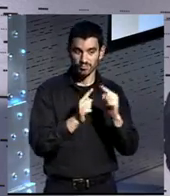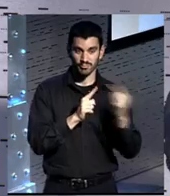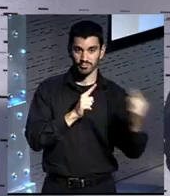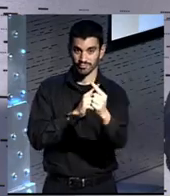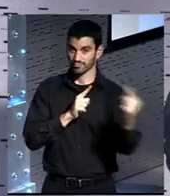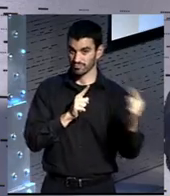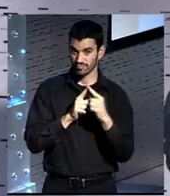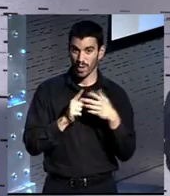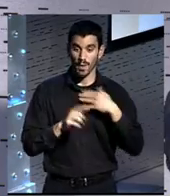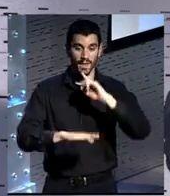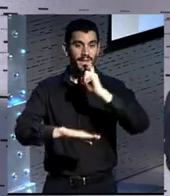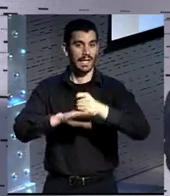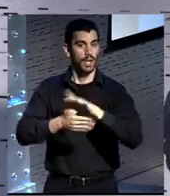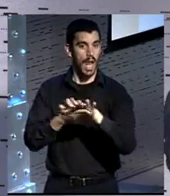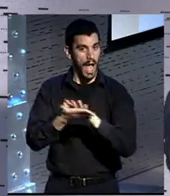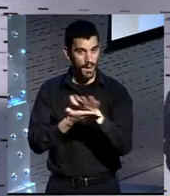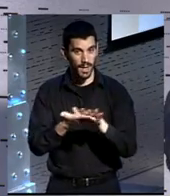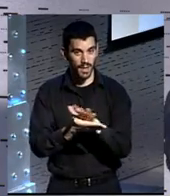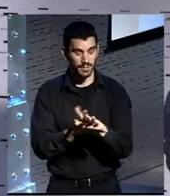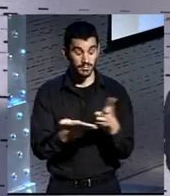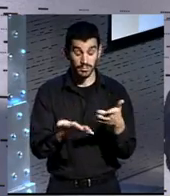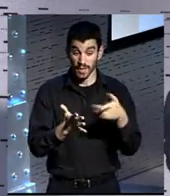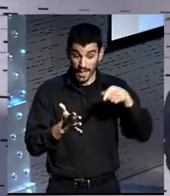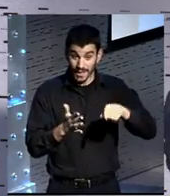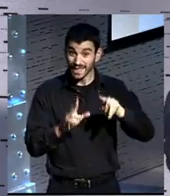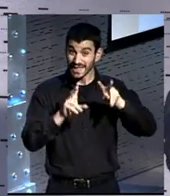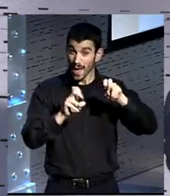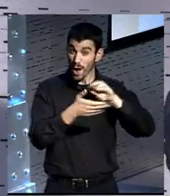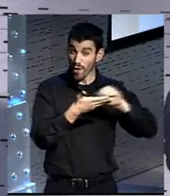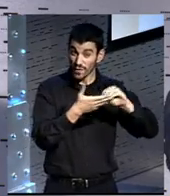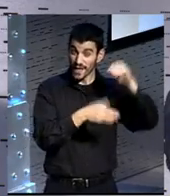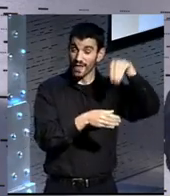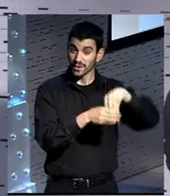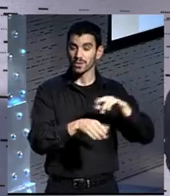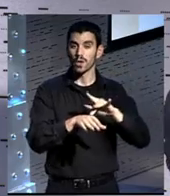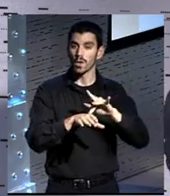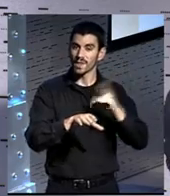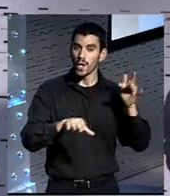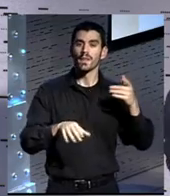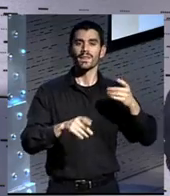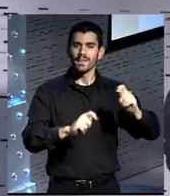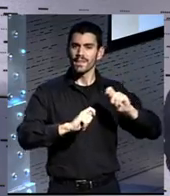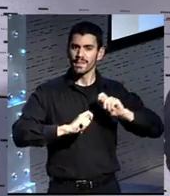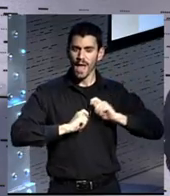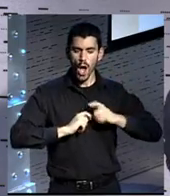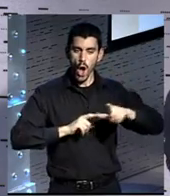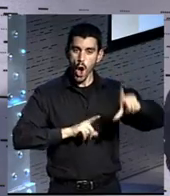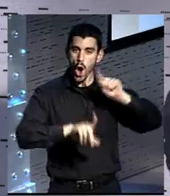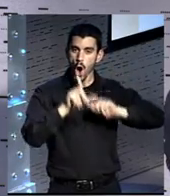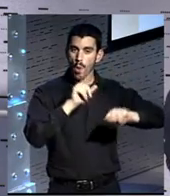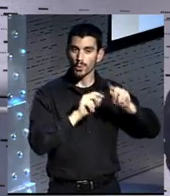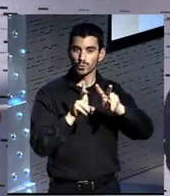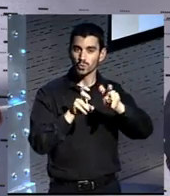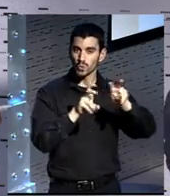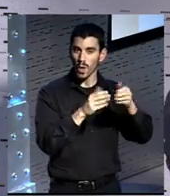el director de la oficina. O sea, realmente la digitalización ofrece nuevas oportunidades a las oficinas y ni mucho menos por